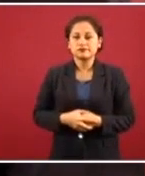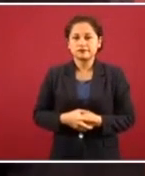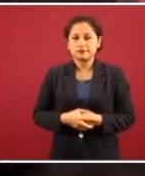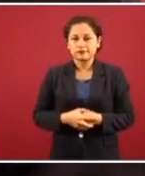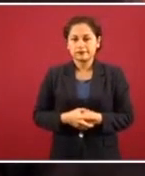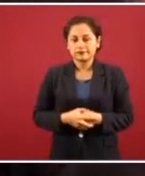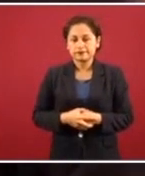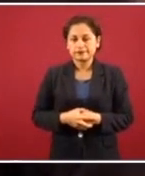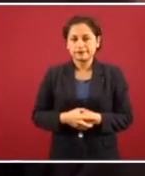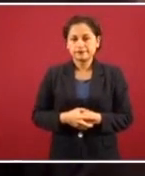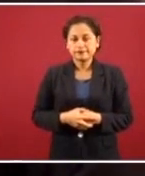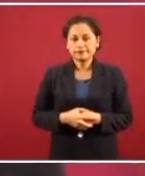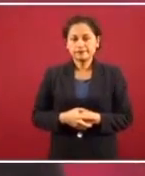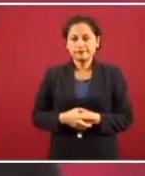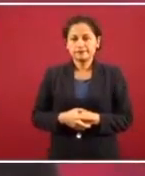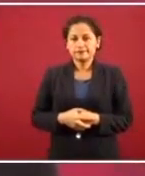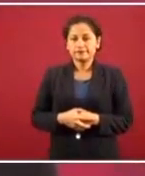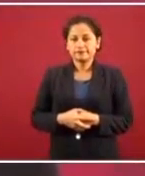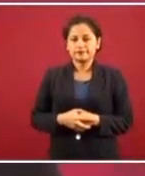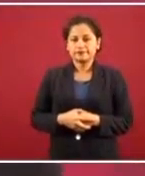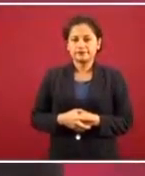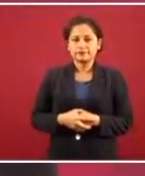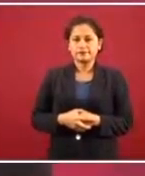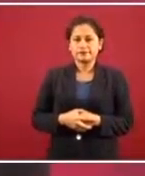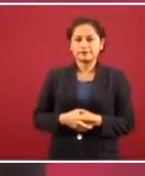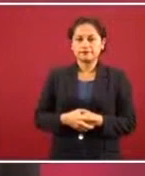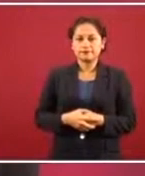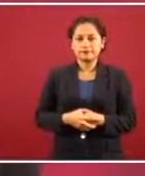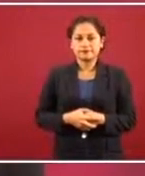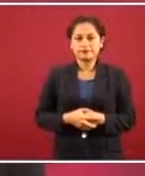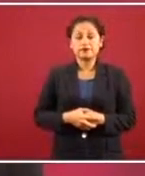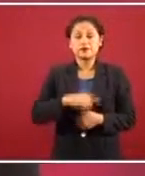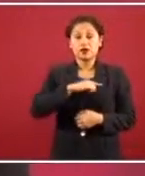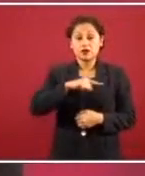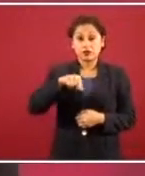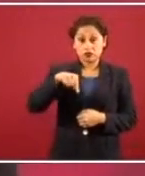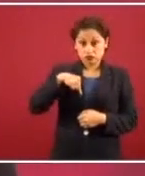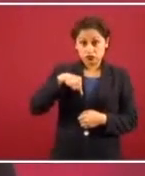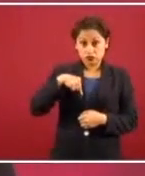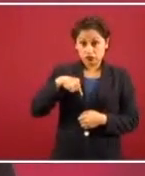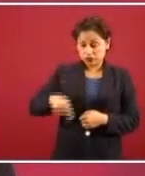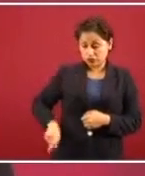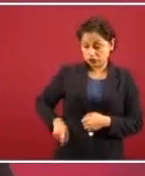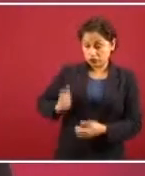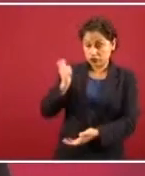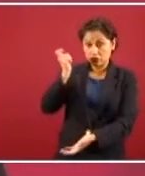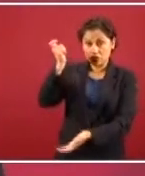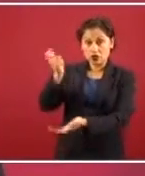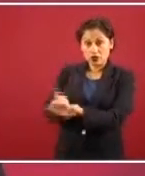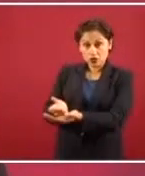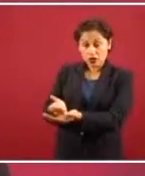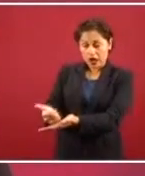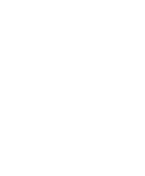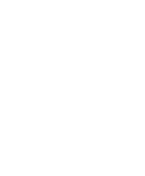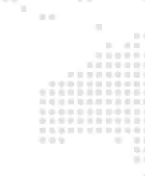Y nosotros no podemos darles dinero para publicidad, como era antes.